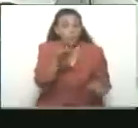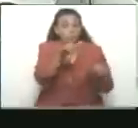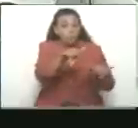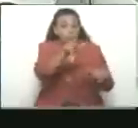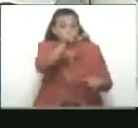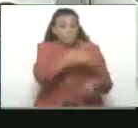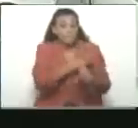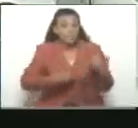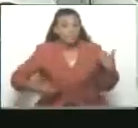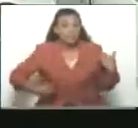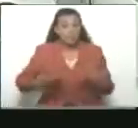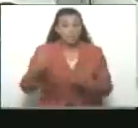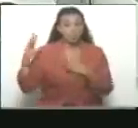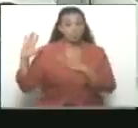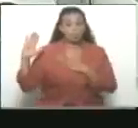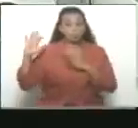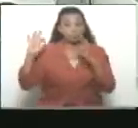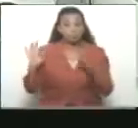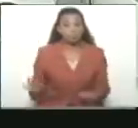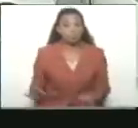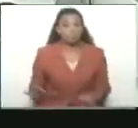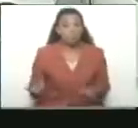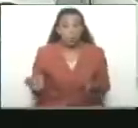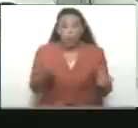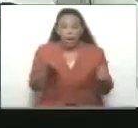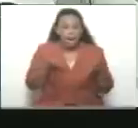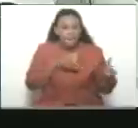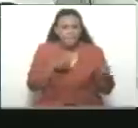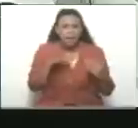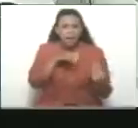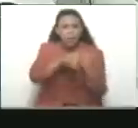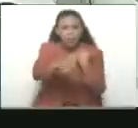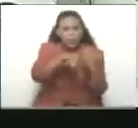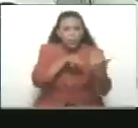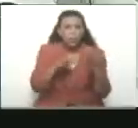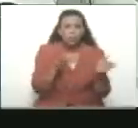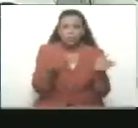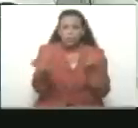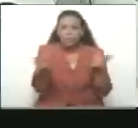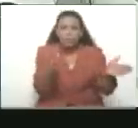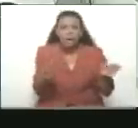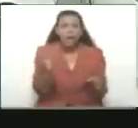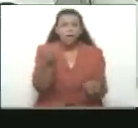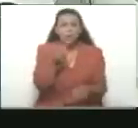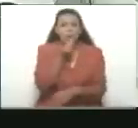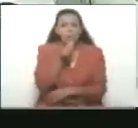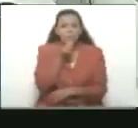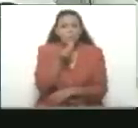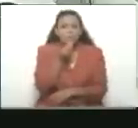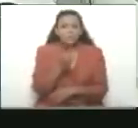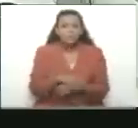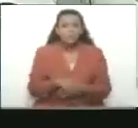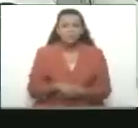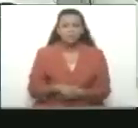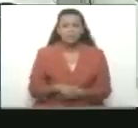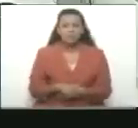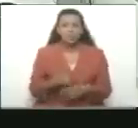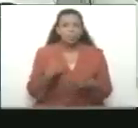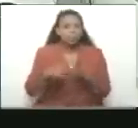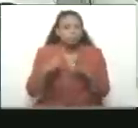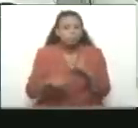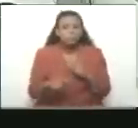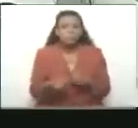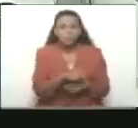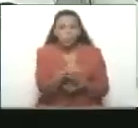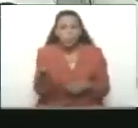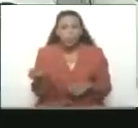compromiso con la vialidad con la vivienda con los alimentos con la reconstrucción y entre esas cosas tal como usted